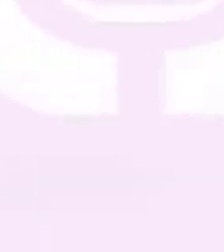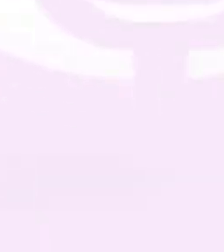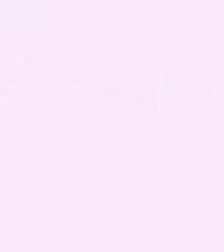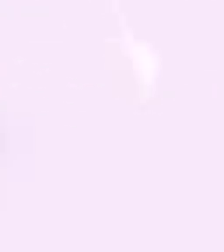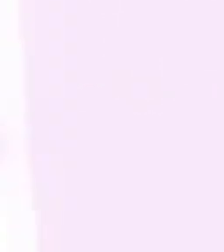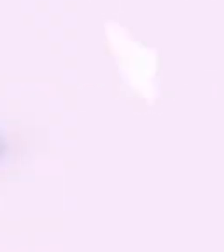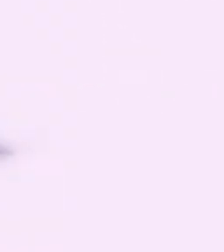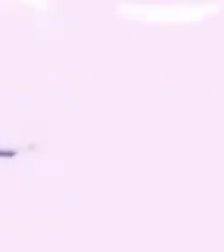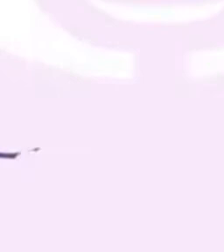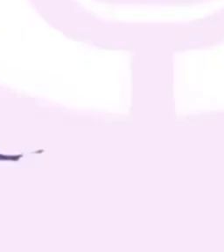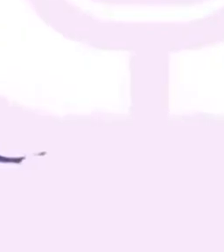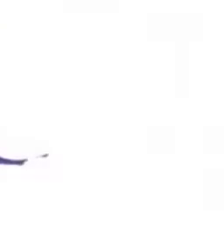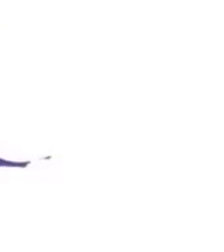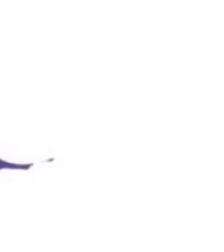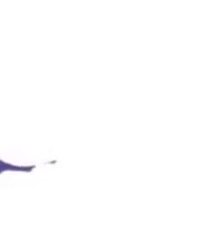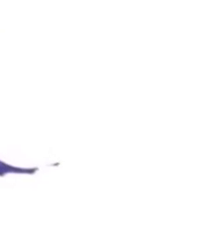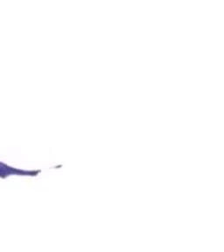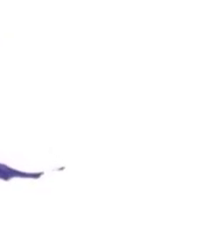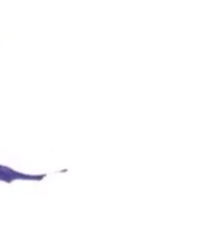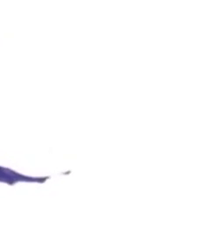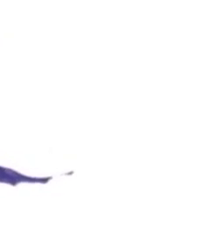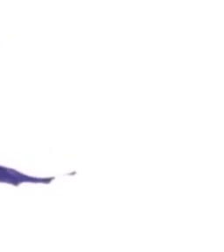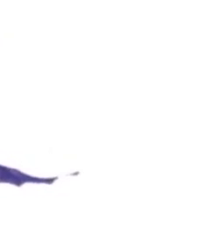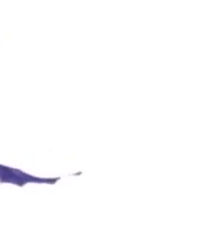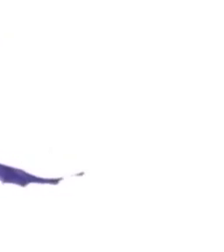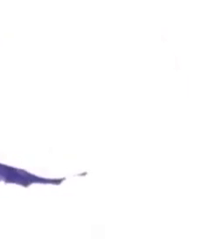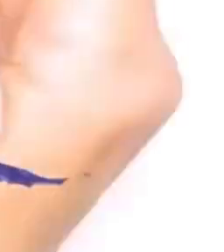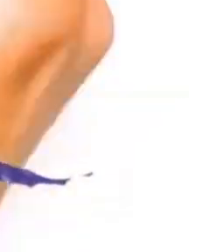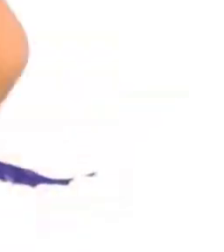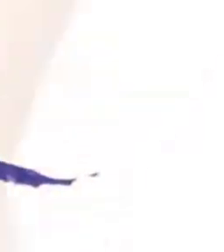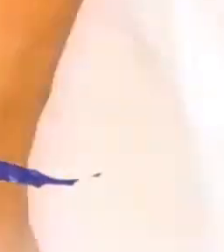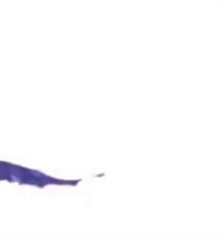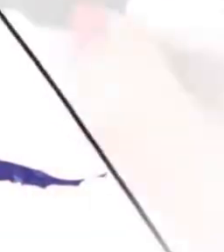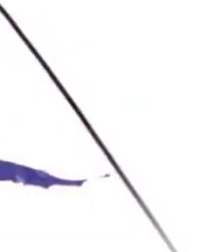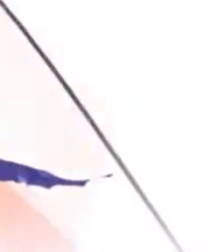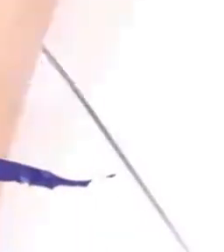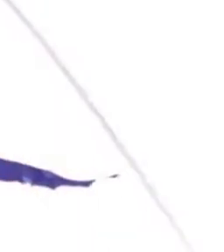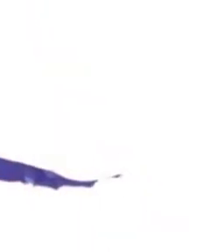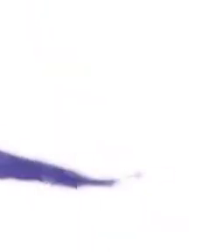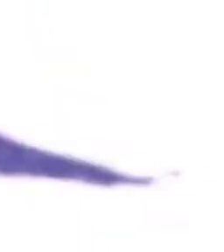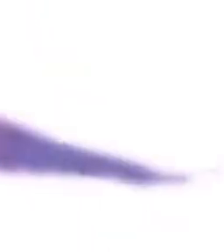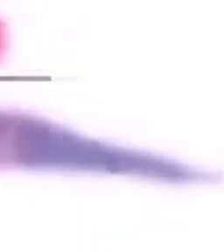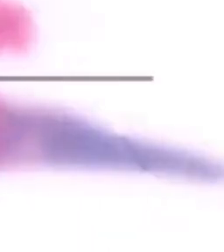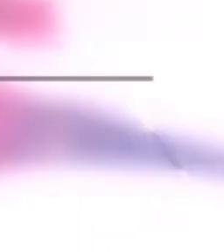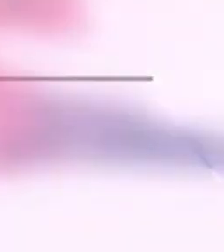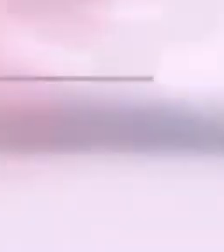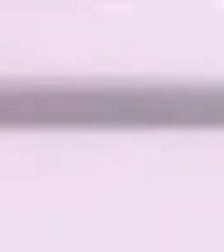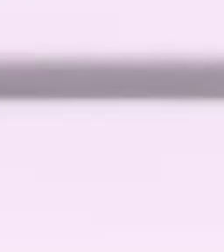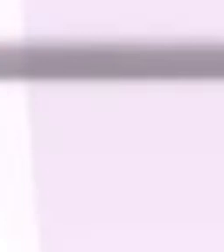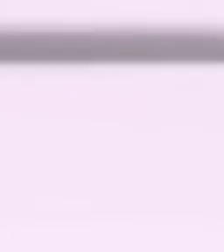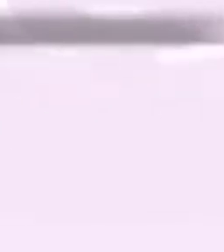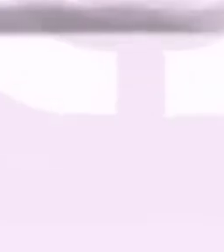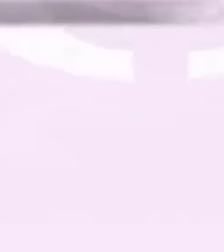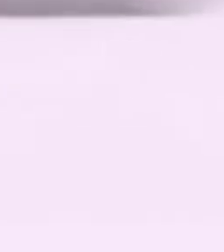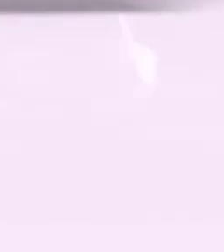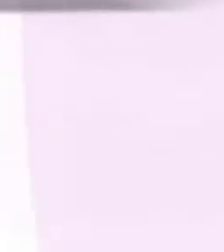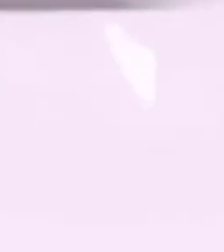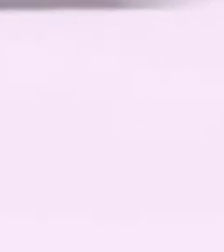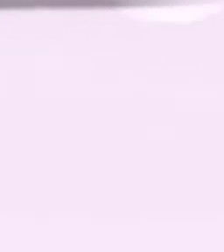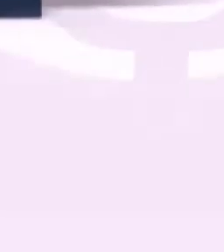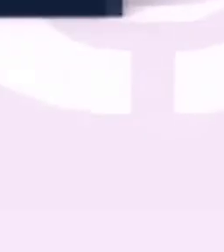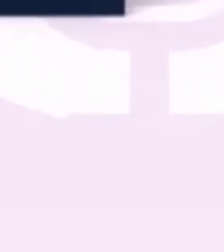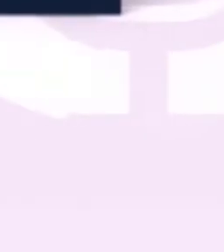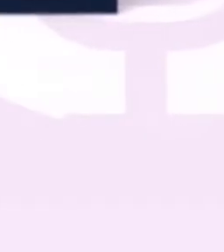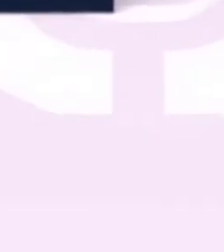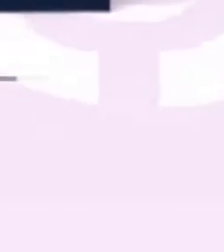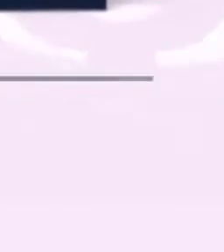los habitantes de Otavalo. Otavalo, te siento aquí. Capital intercultural del Ecuador.